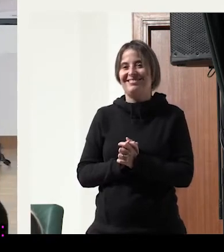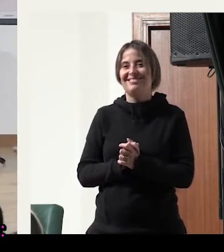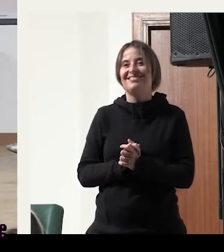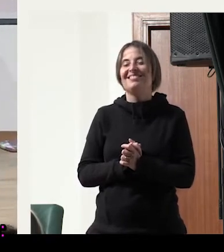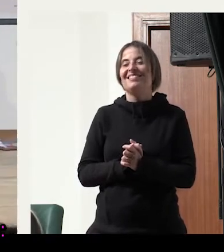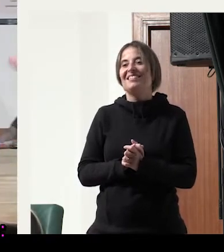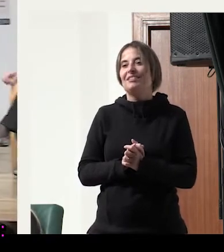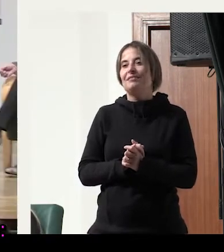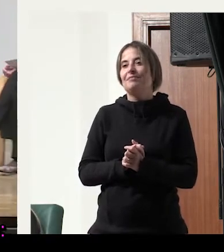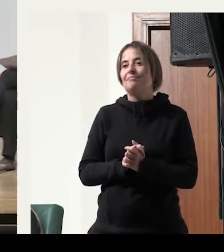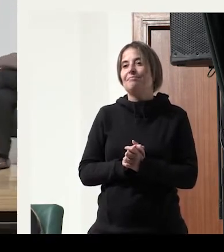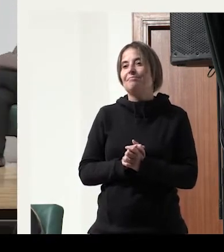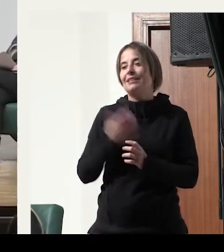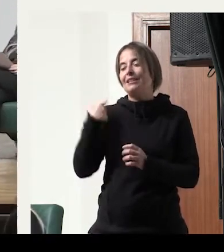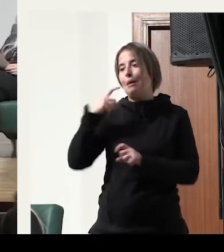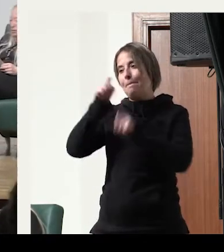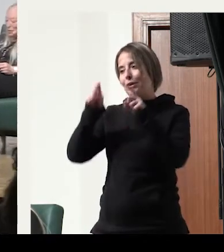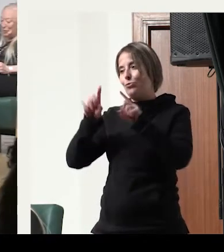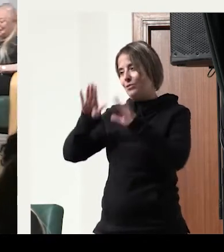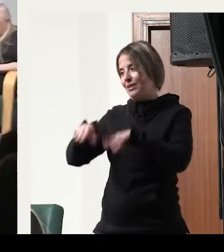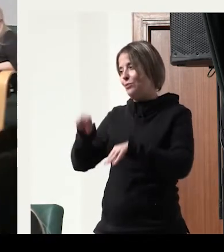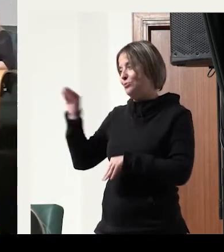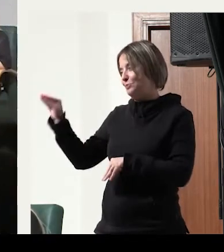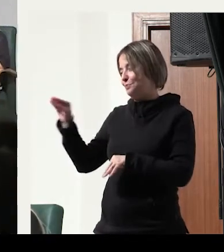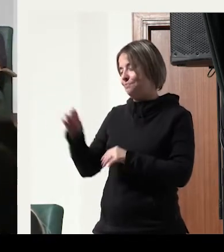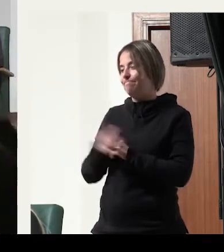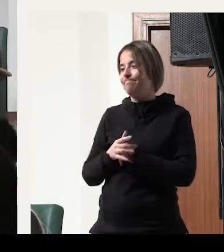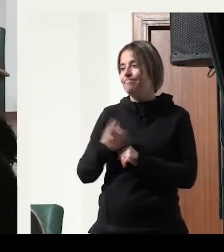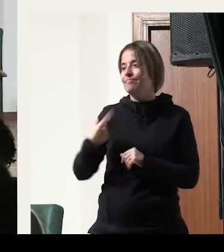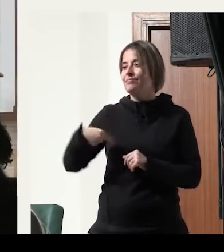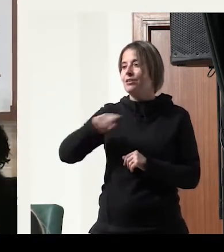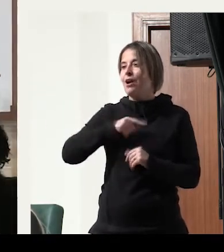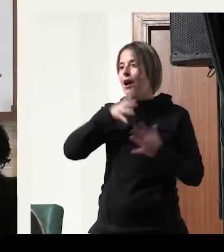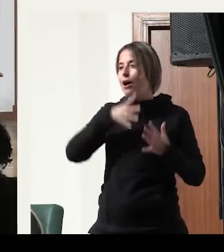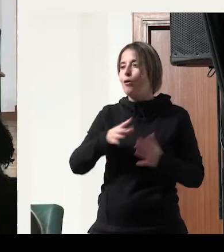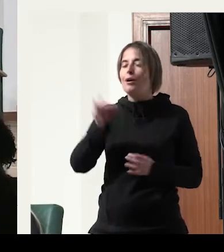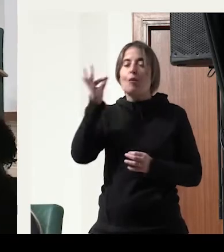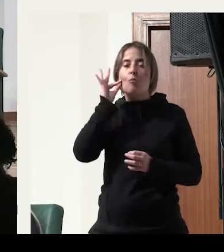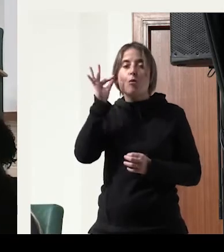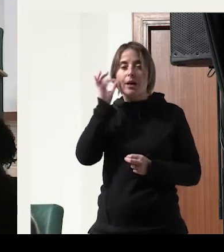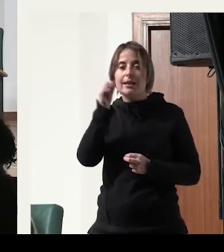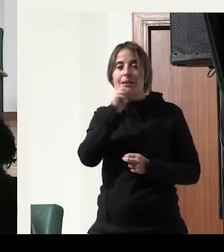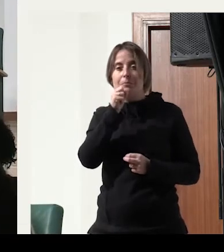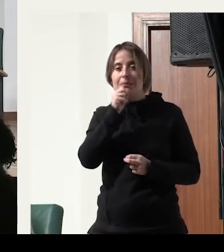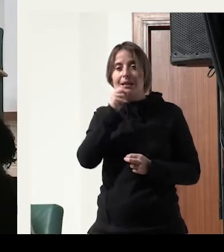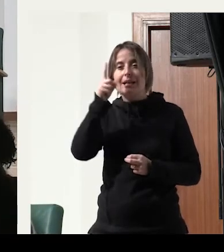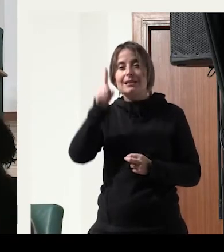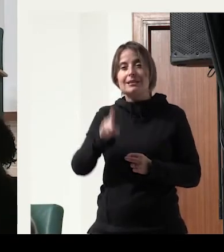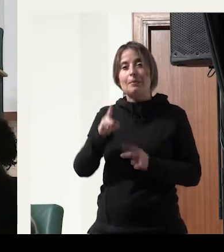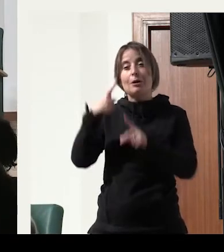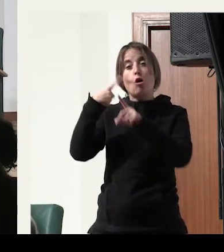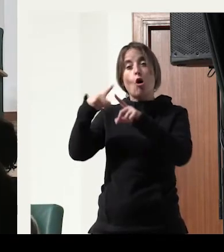Bueno, y mi última pregunta. ¿Nos hemos convertido las mujeres viejas también en objetos de consumo?